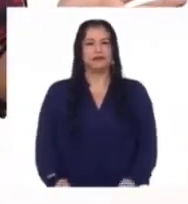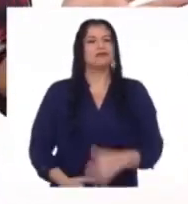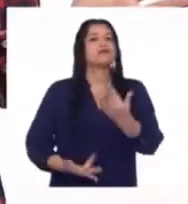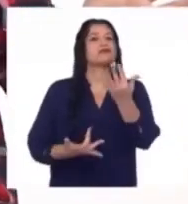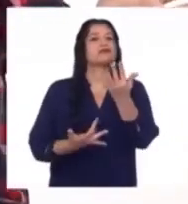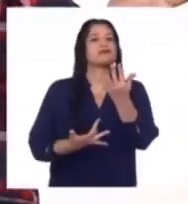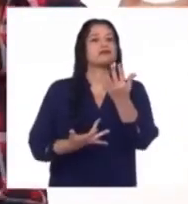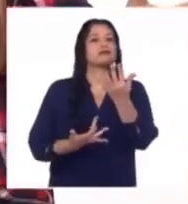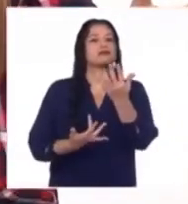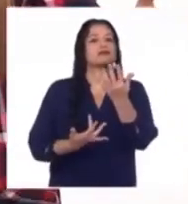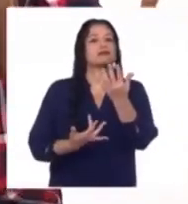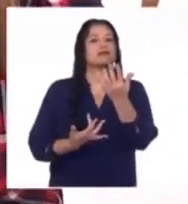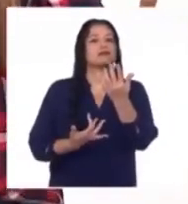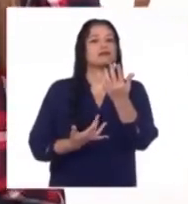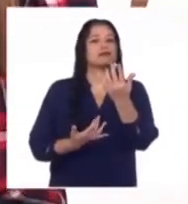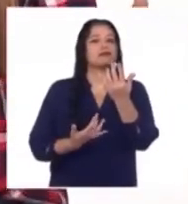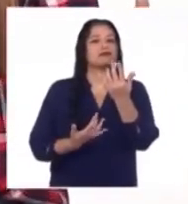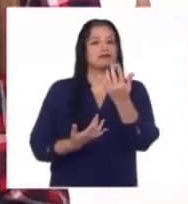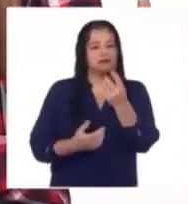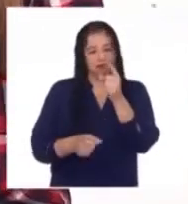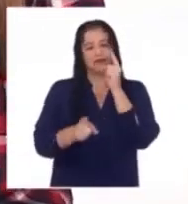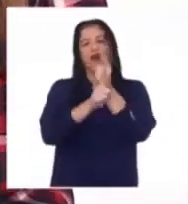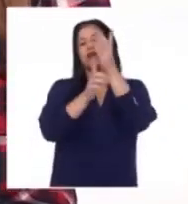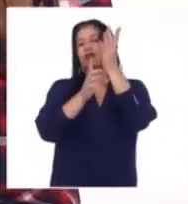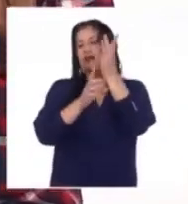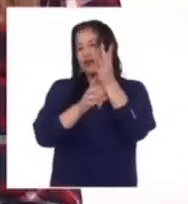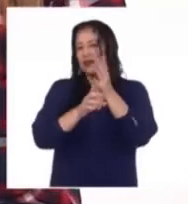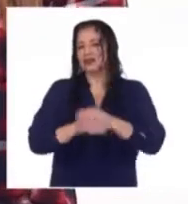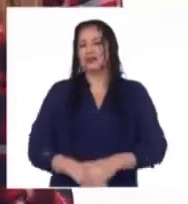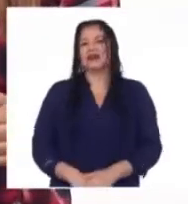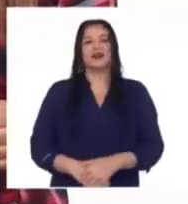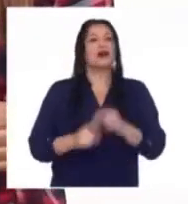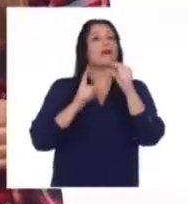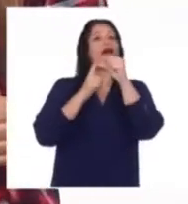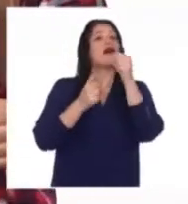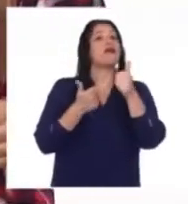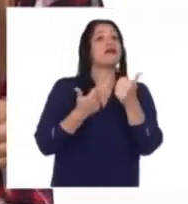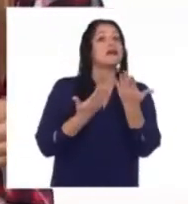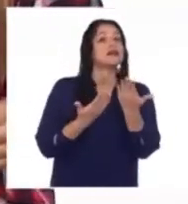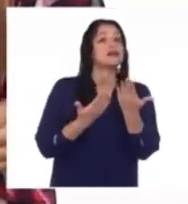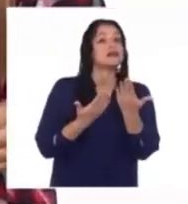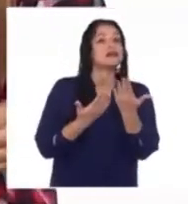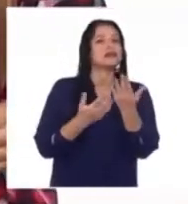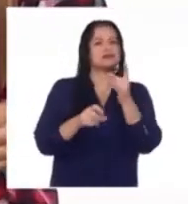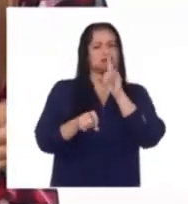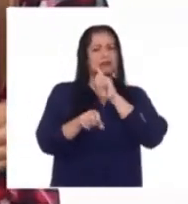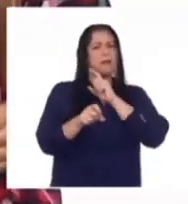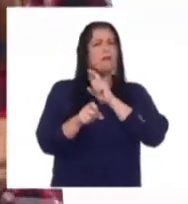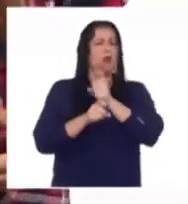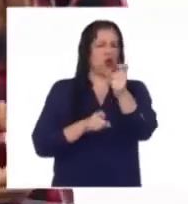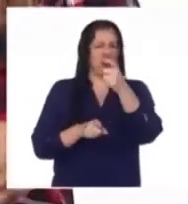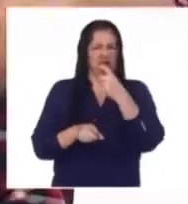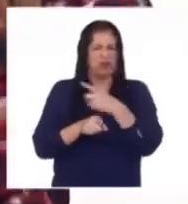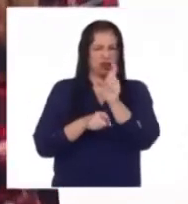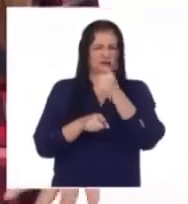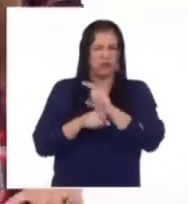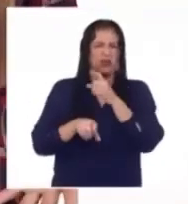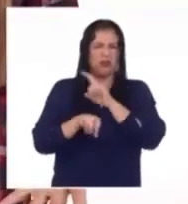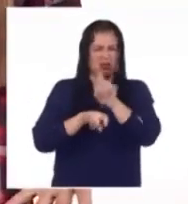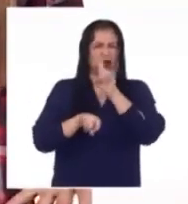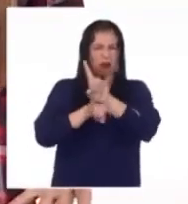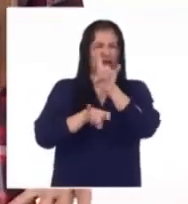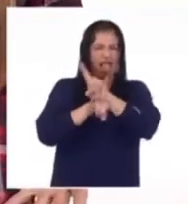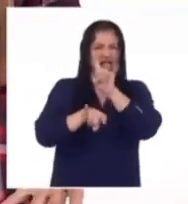Exactamente. Y la palabra es burla. Pero, ¿qué